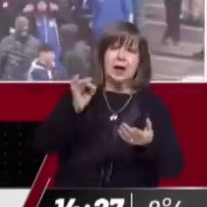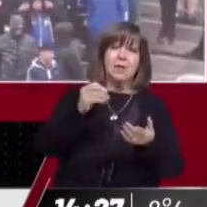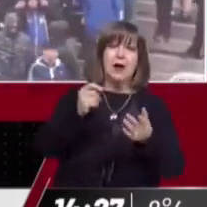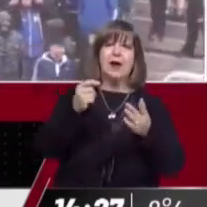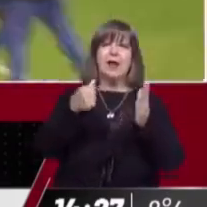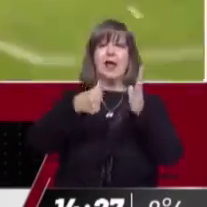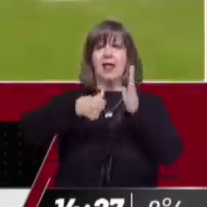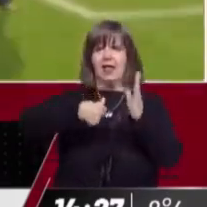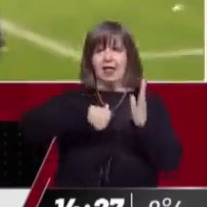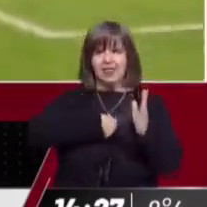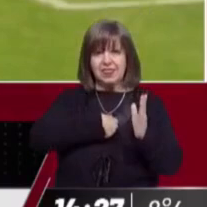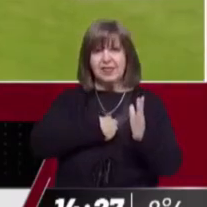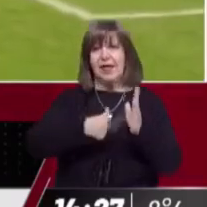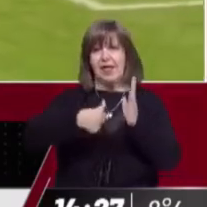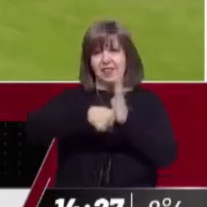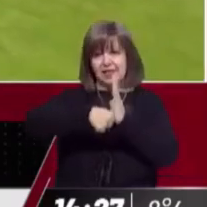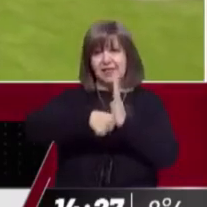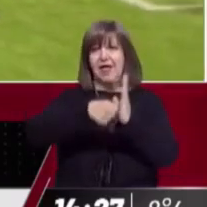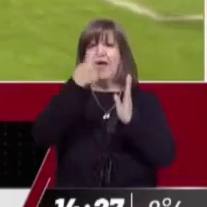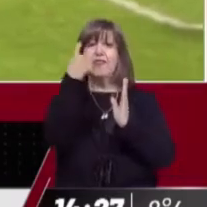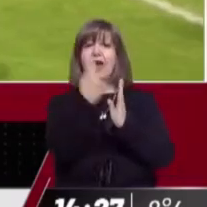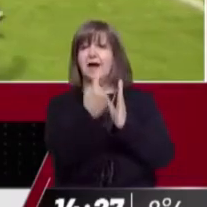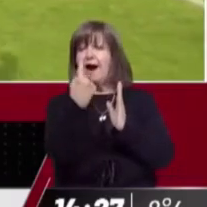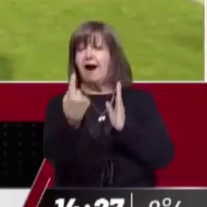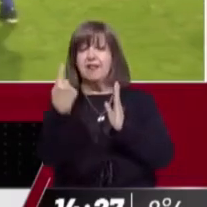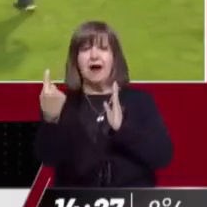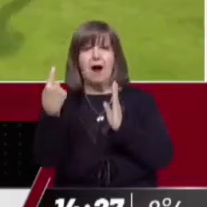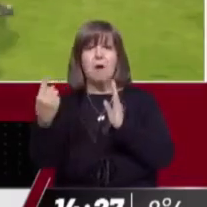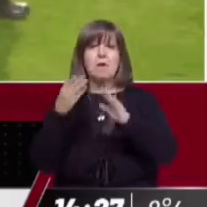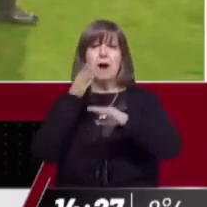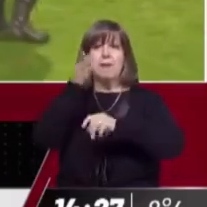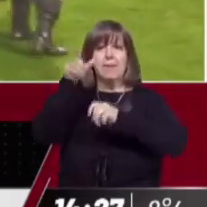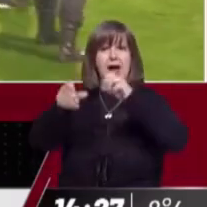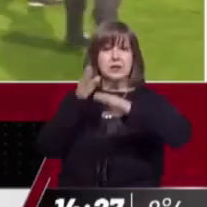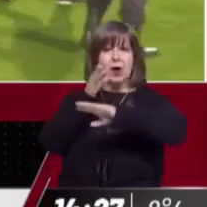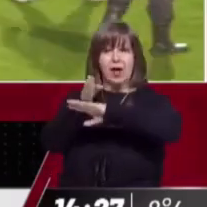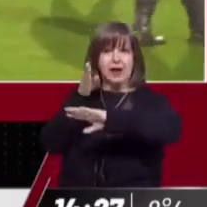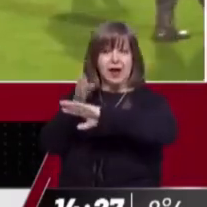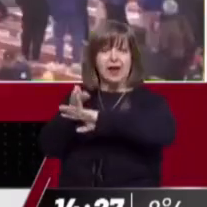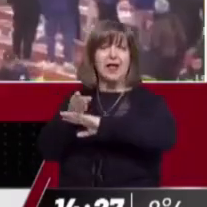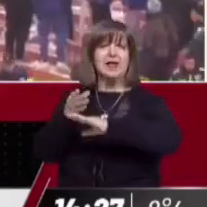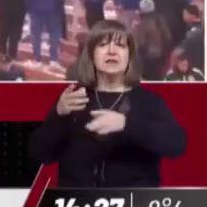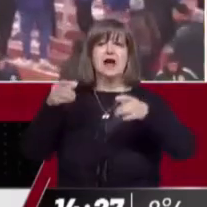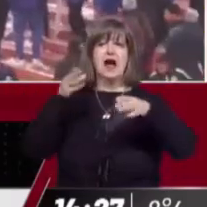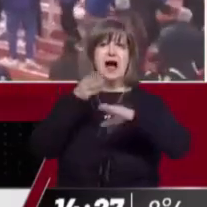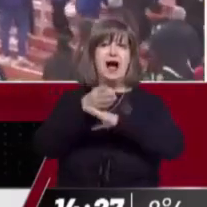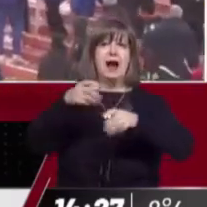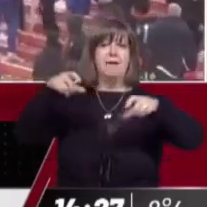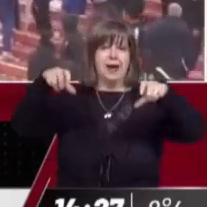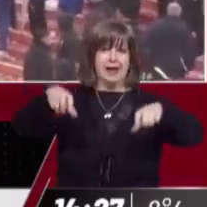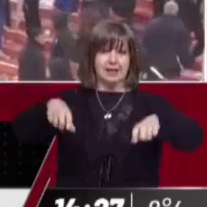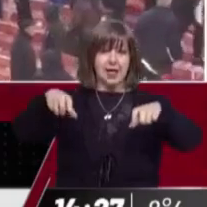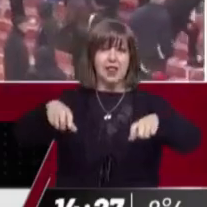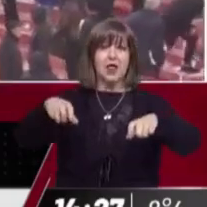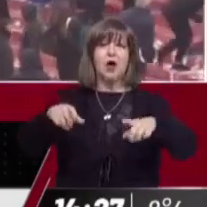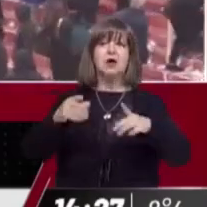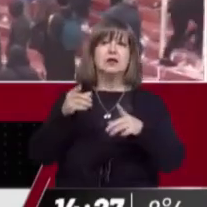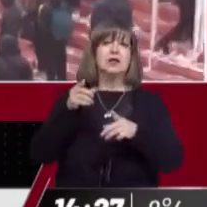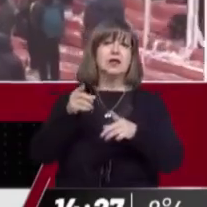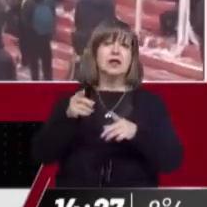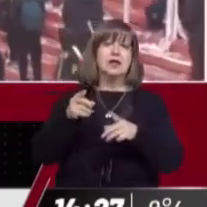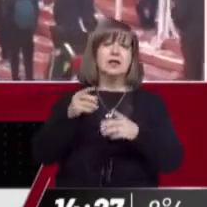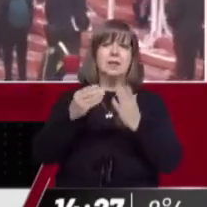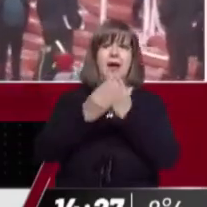una identificación precisa de toda la gente que ingrese al estadio, al partido. Y bueno, también